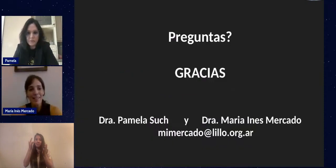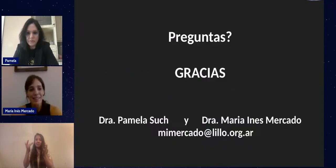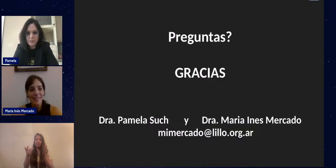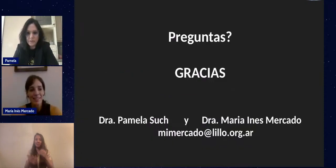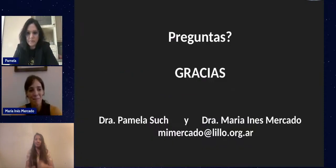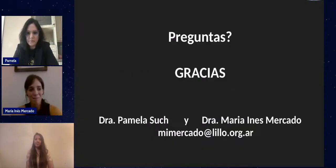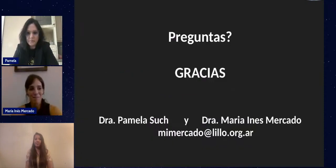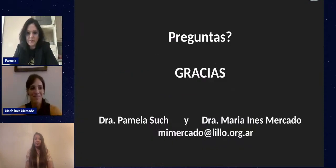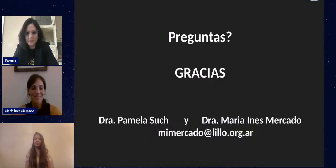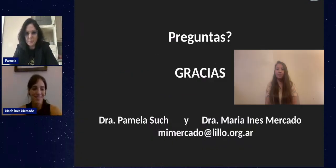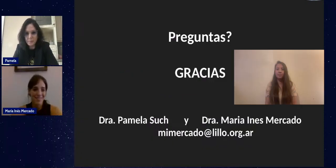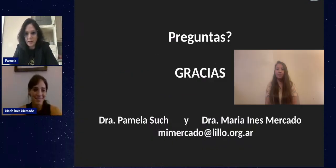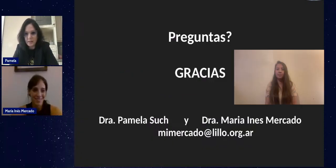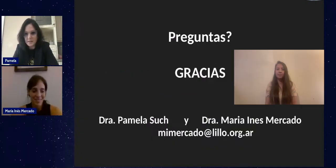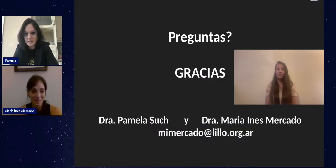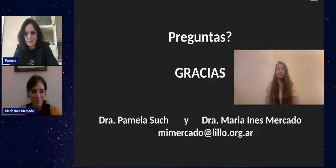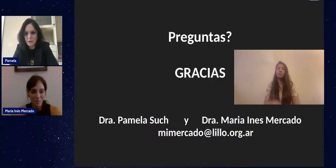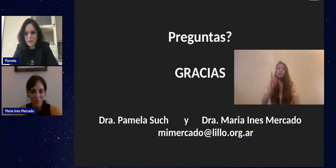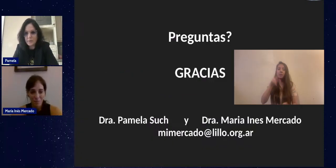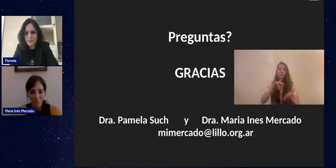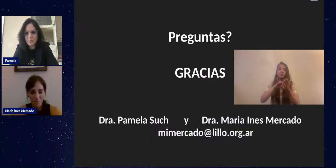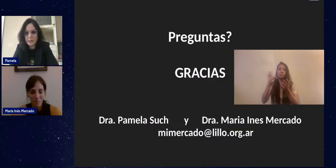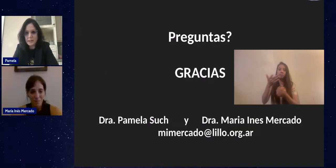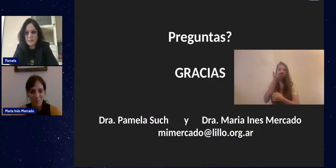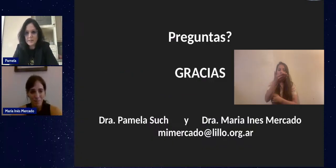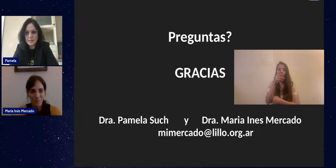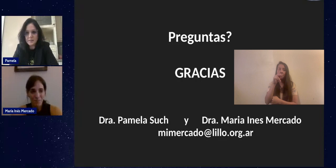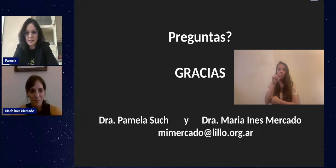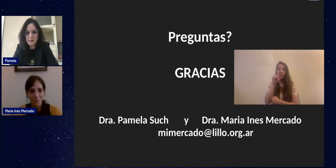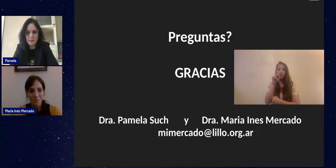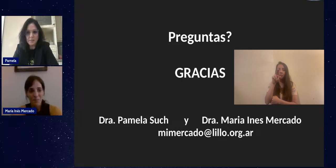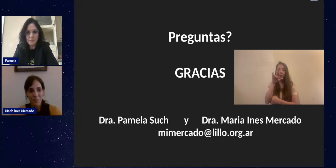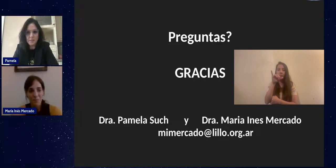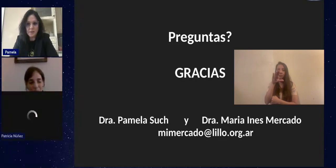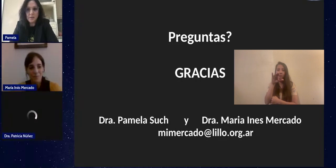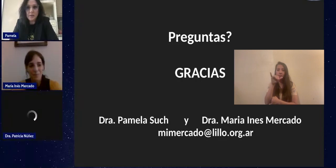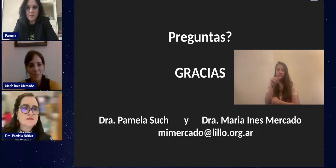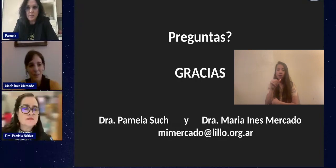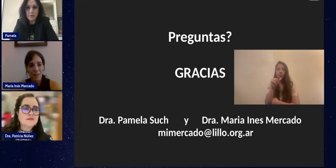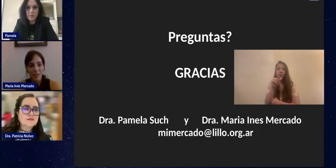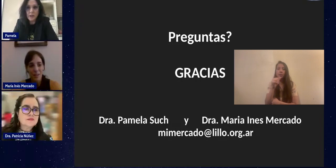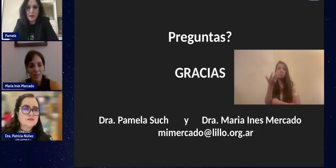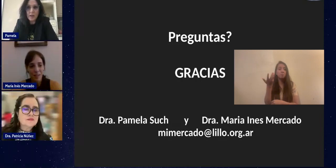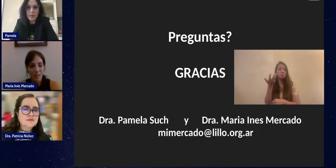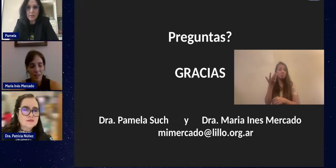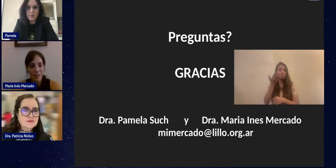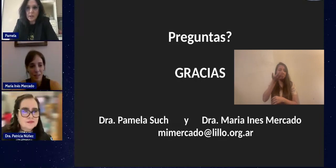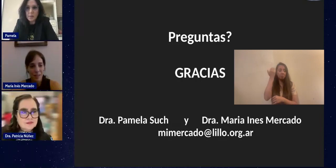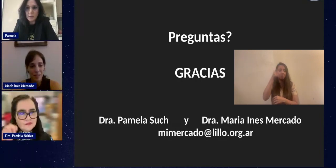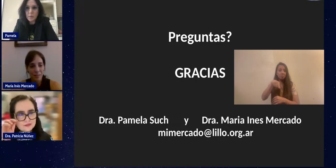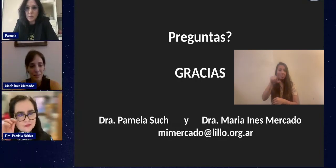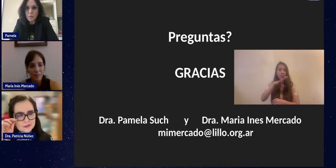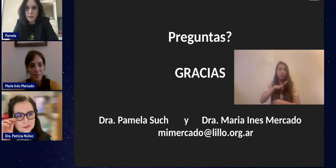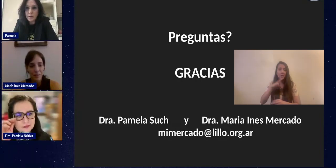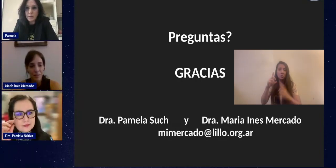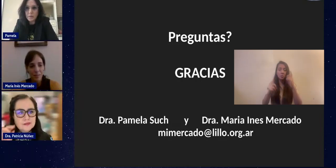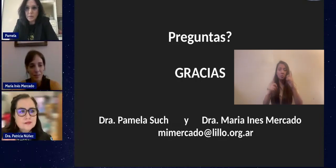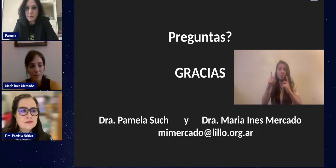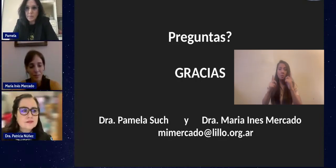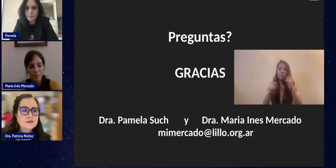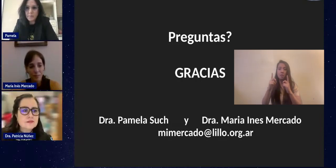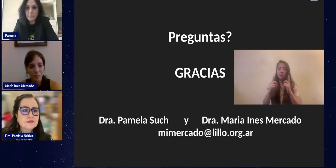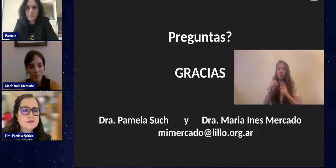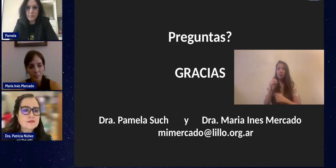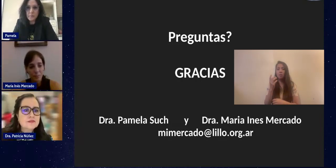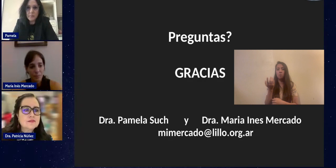Muchas Bueno, gracias. no sé si agradecer por esto a Patricia y no sé si alguien tiene preguntas